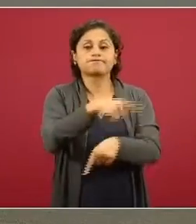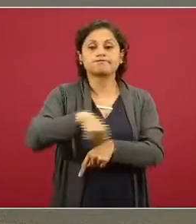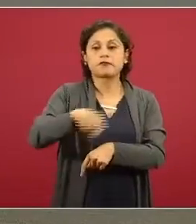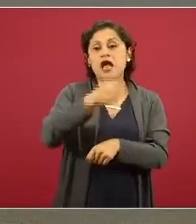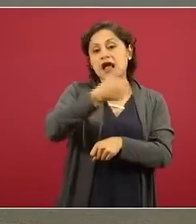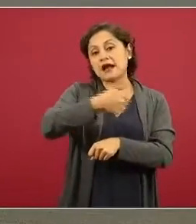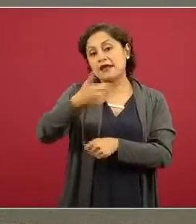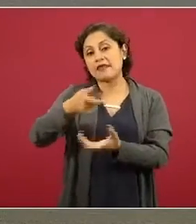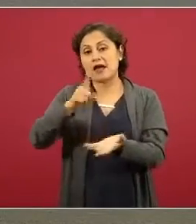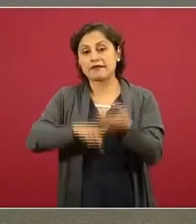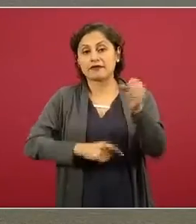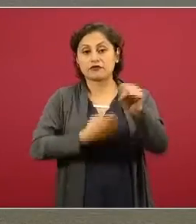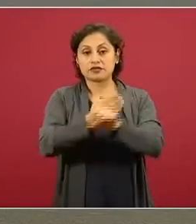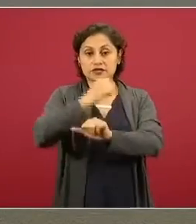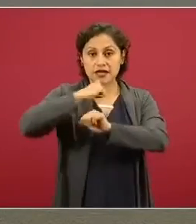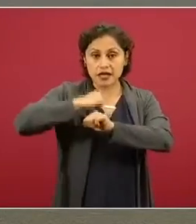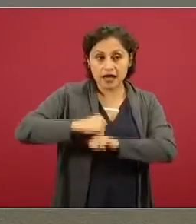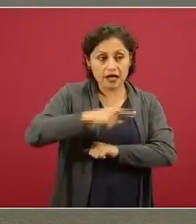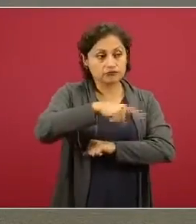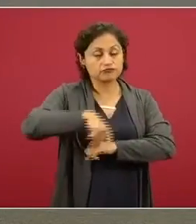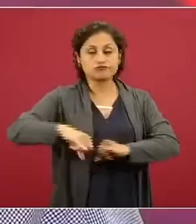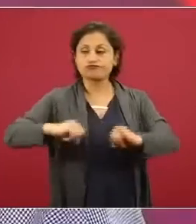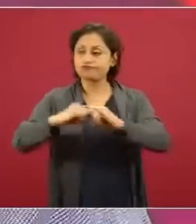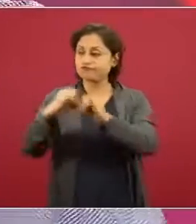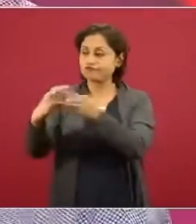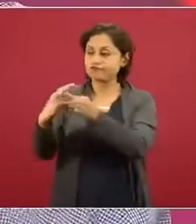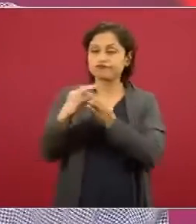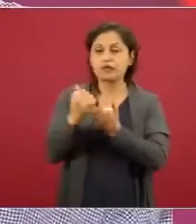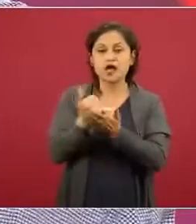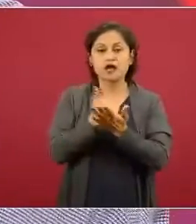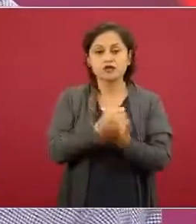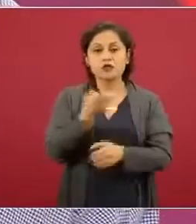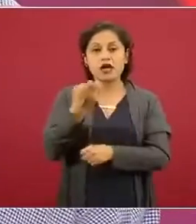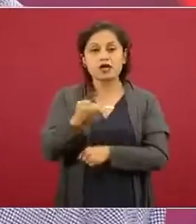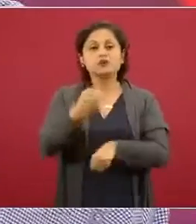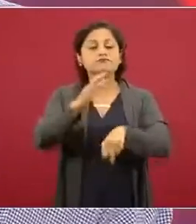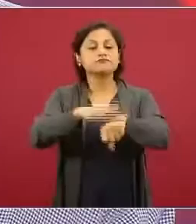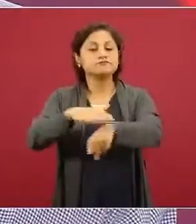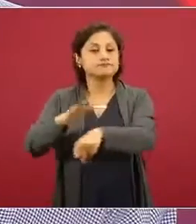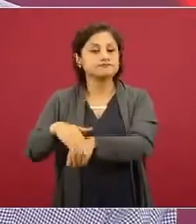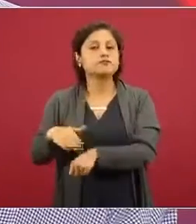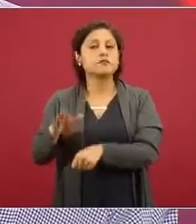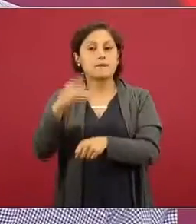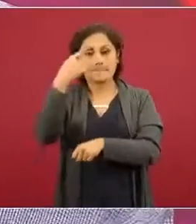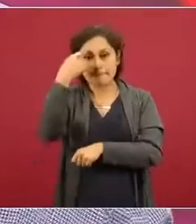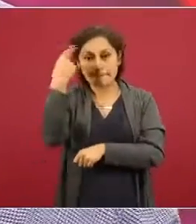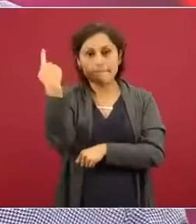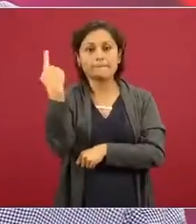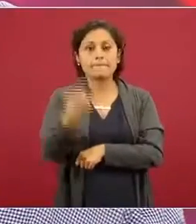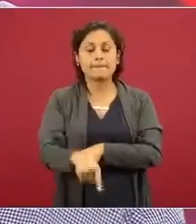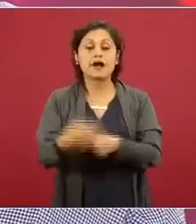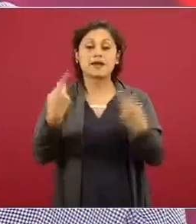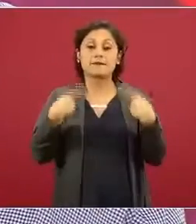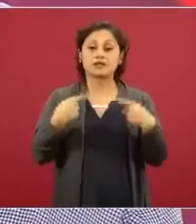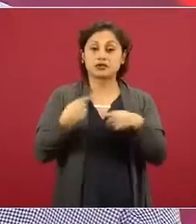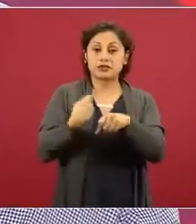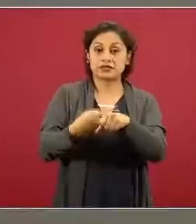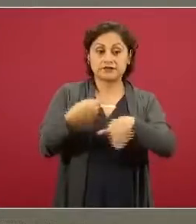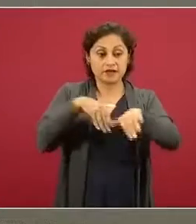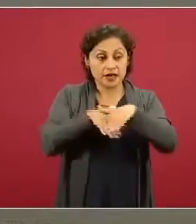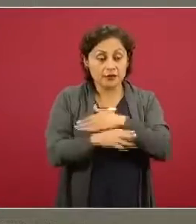una de las entidades se ha insistido en esto, en la necesidad de cada vez recortar más los tiempos de hospitalización, o